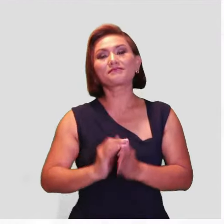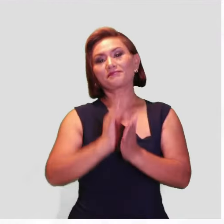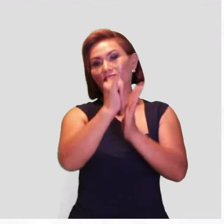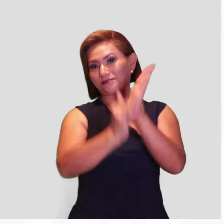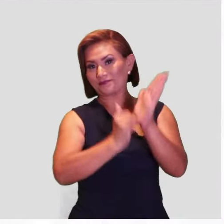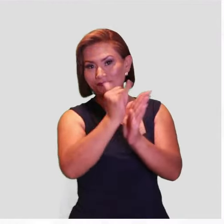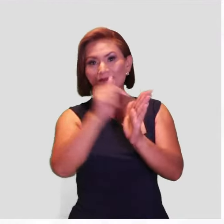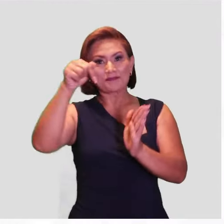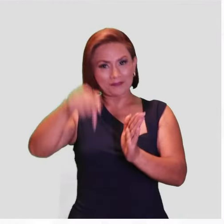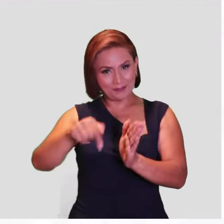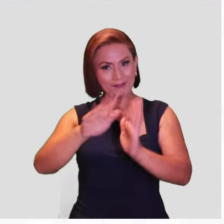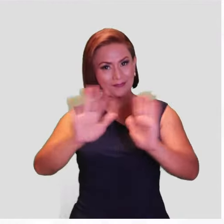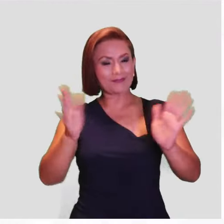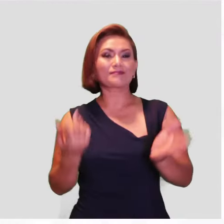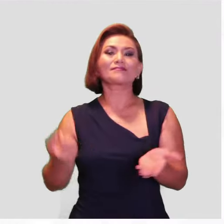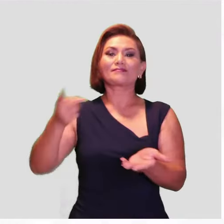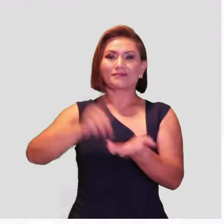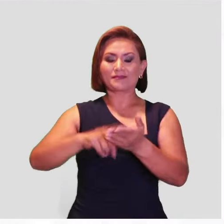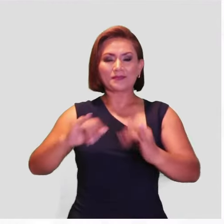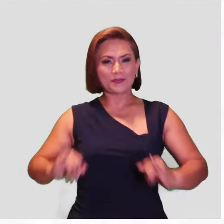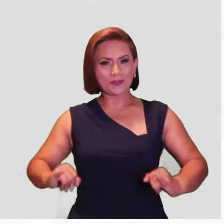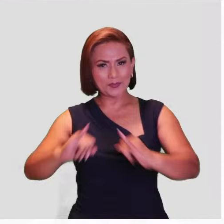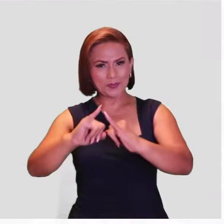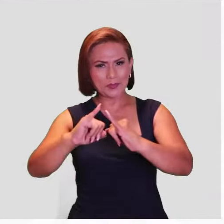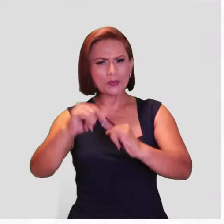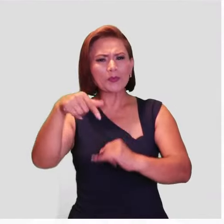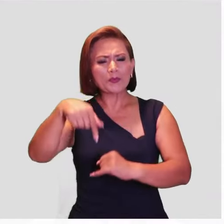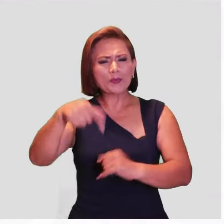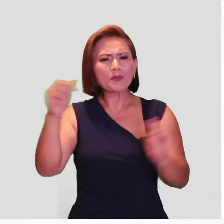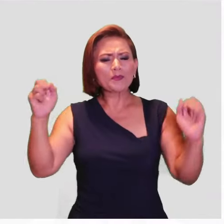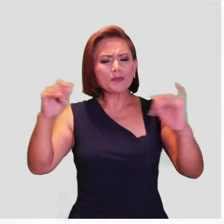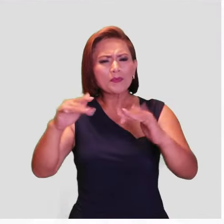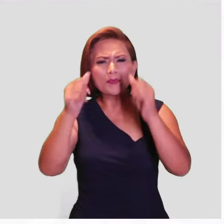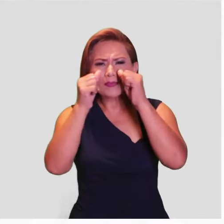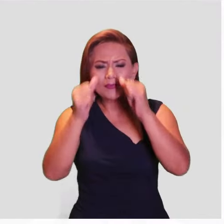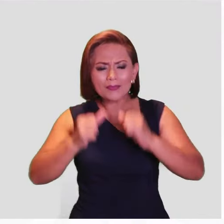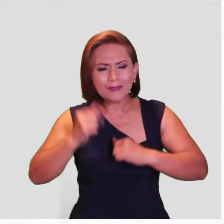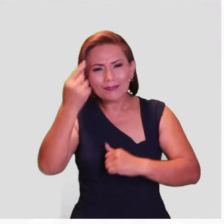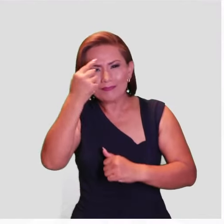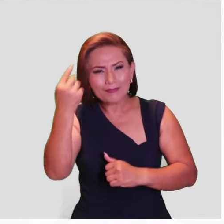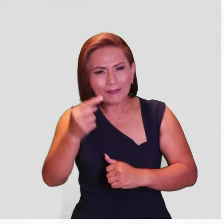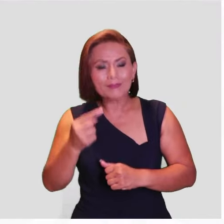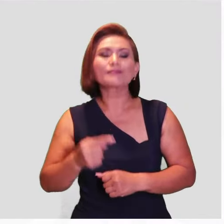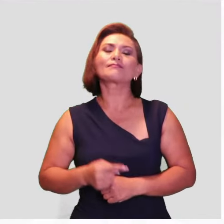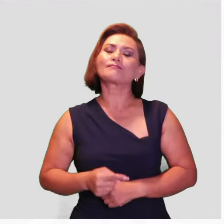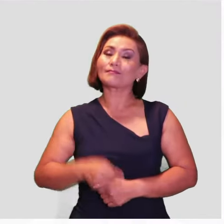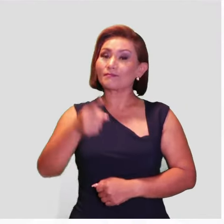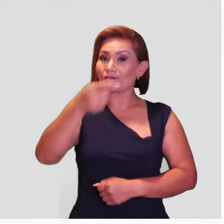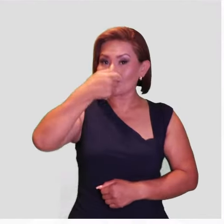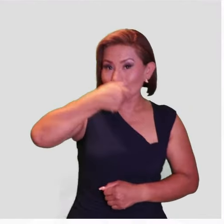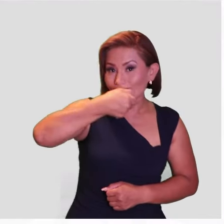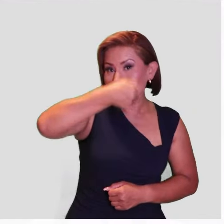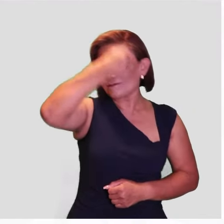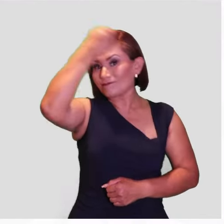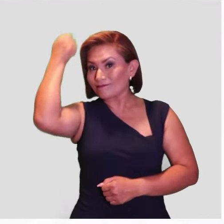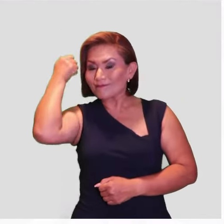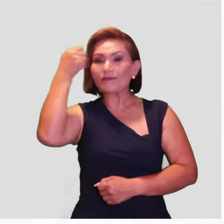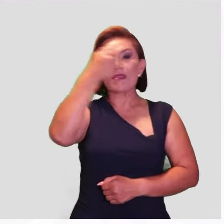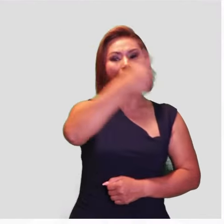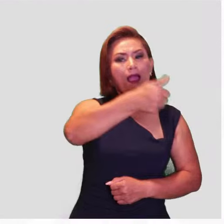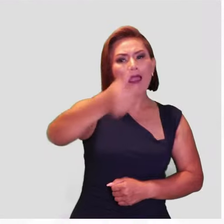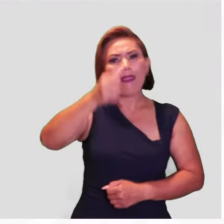las instalaciones de este instituto. Y la finalidad de este ejercicio es que tú puedas conocer a las candidaturas,